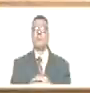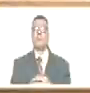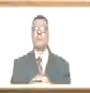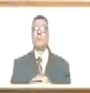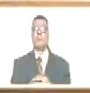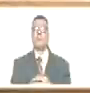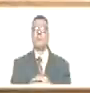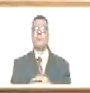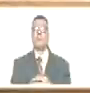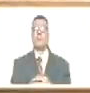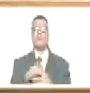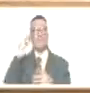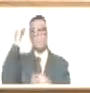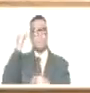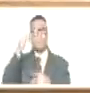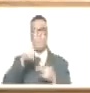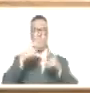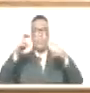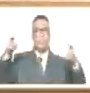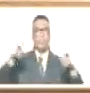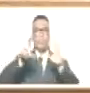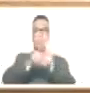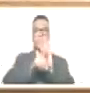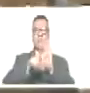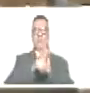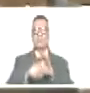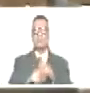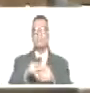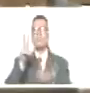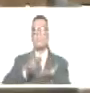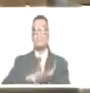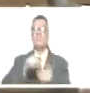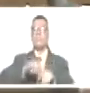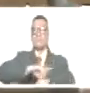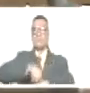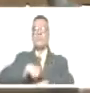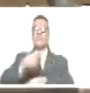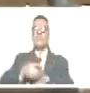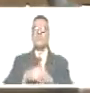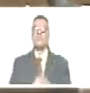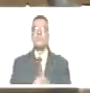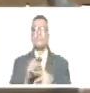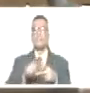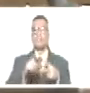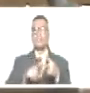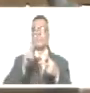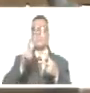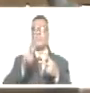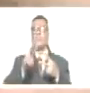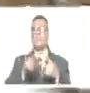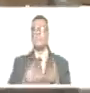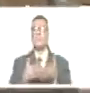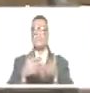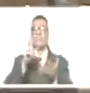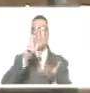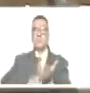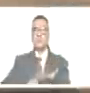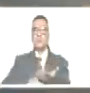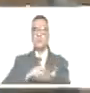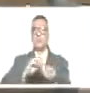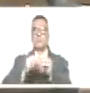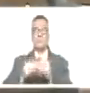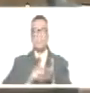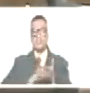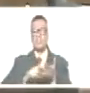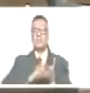En consideración el título de la ley, aprobado. Siguiente. Segundo, se sugiere aprobar sin modificación la